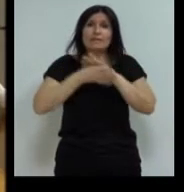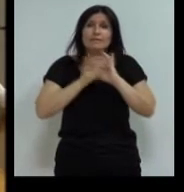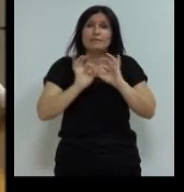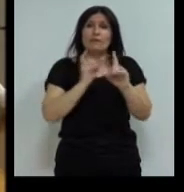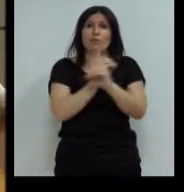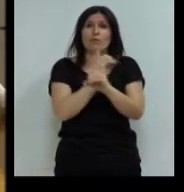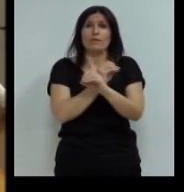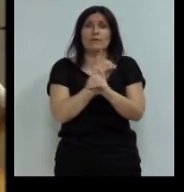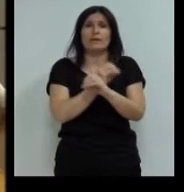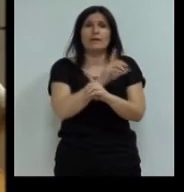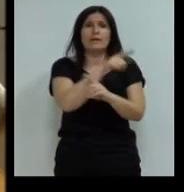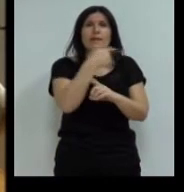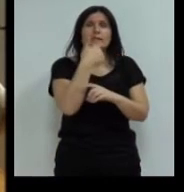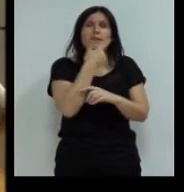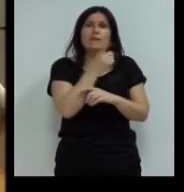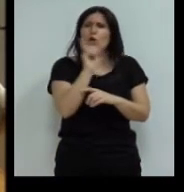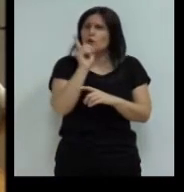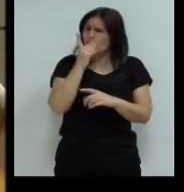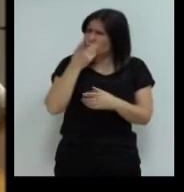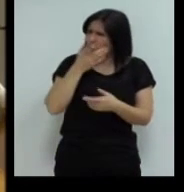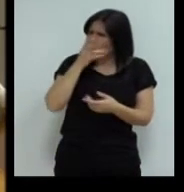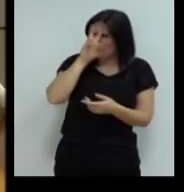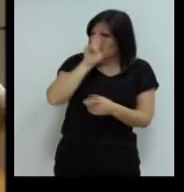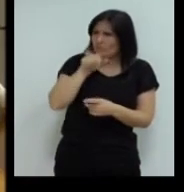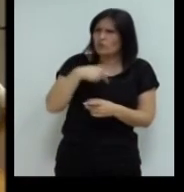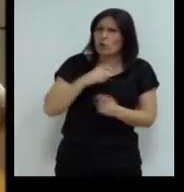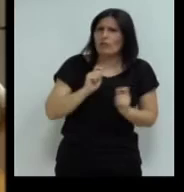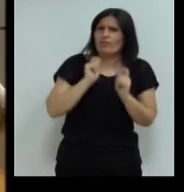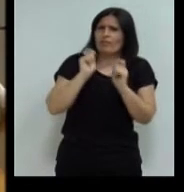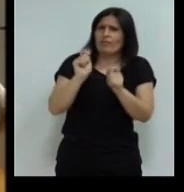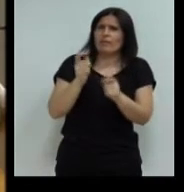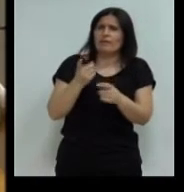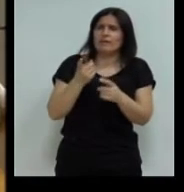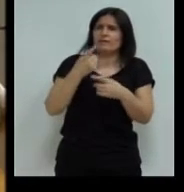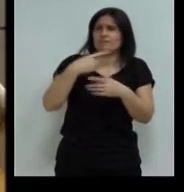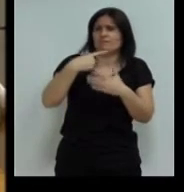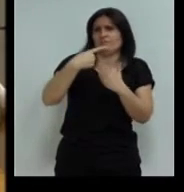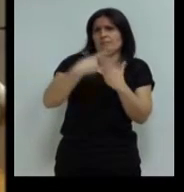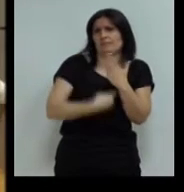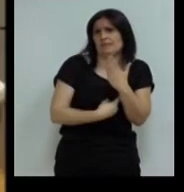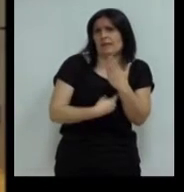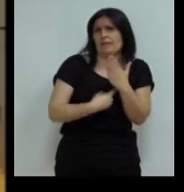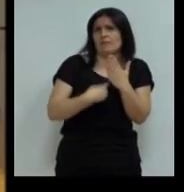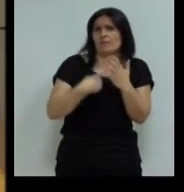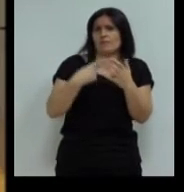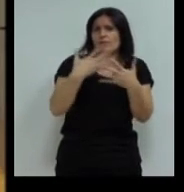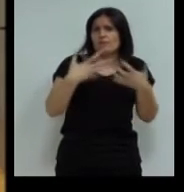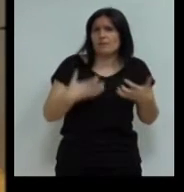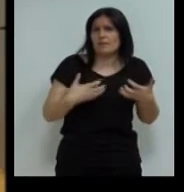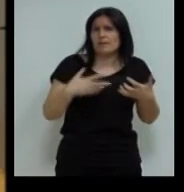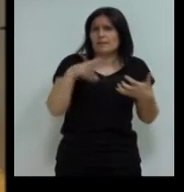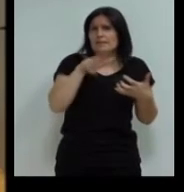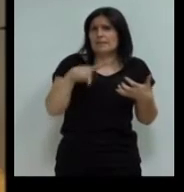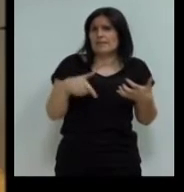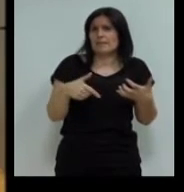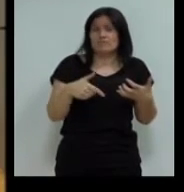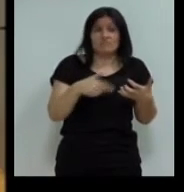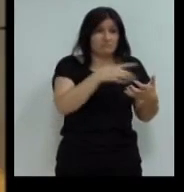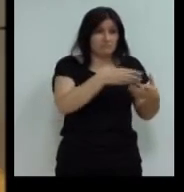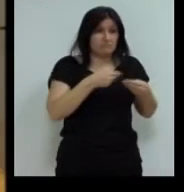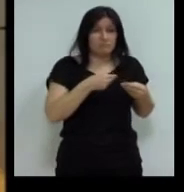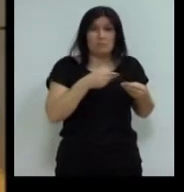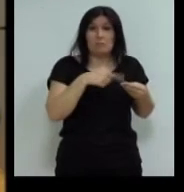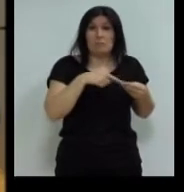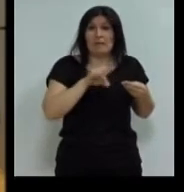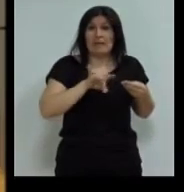DVD y te dicen, no te preocupes que te mando yo el listado de diálogos en castellano. Claro, tienes que volverlo a hacer, porque es que es el subtitulado no te sirve, mucho